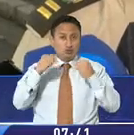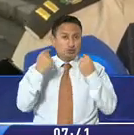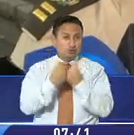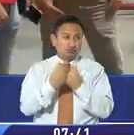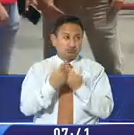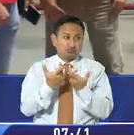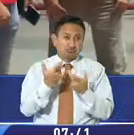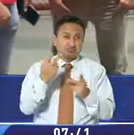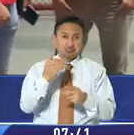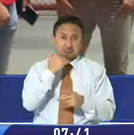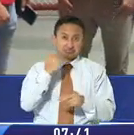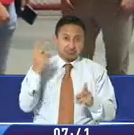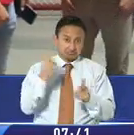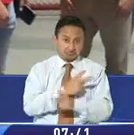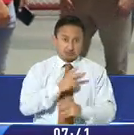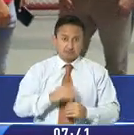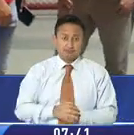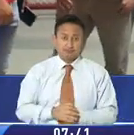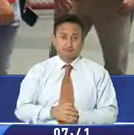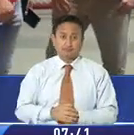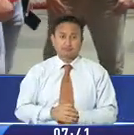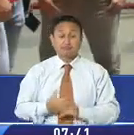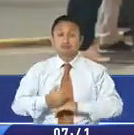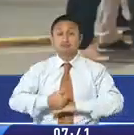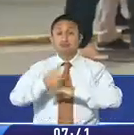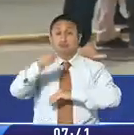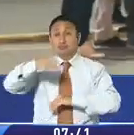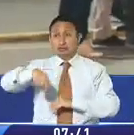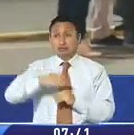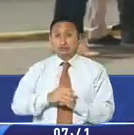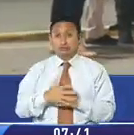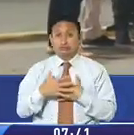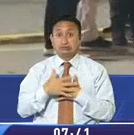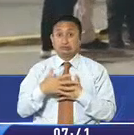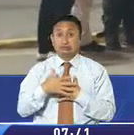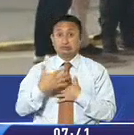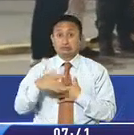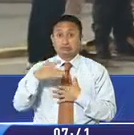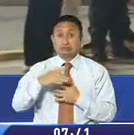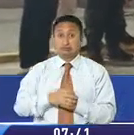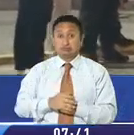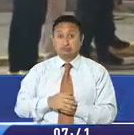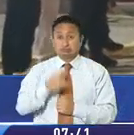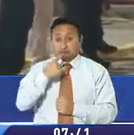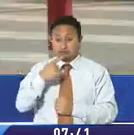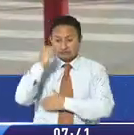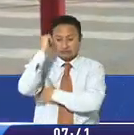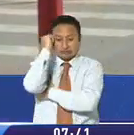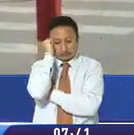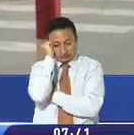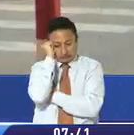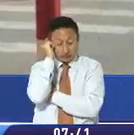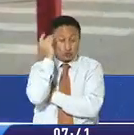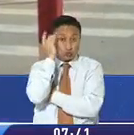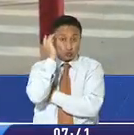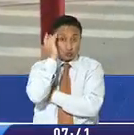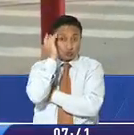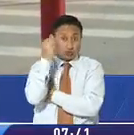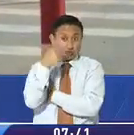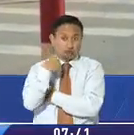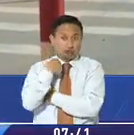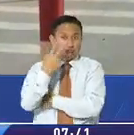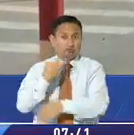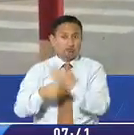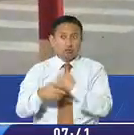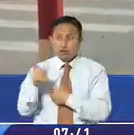cártel. Conmoción causó a la ciudadanía este macabro hallazgo, quienes demostraron su preocupación ya que indicaron tienen hijos trabajando